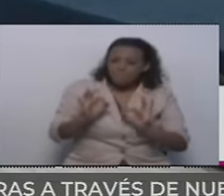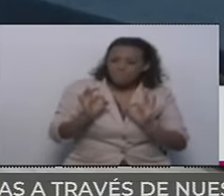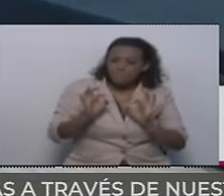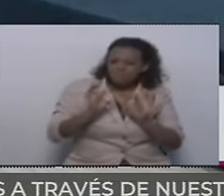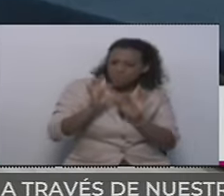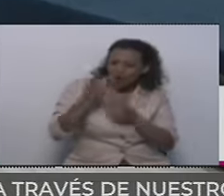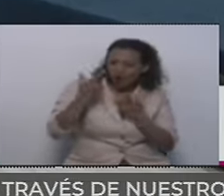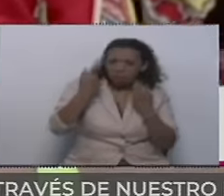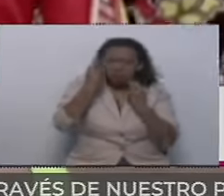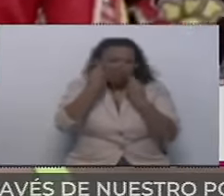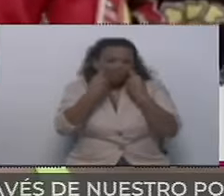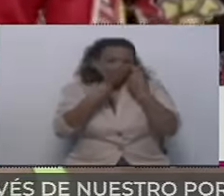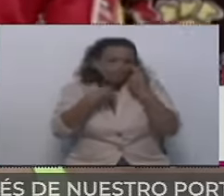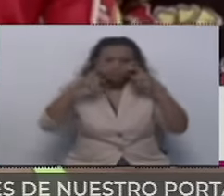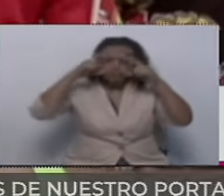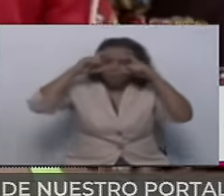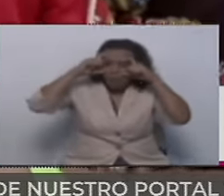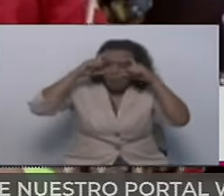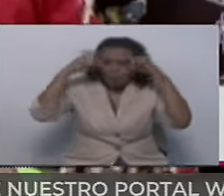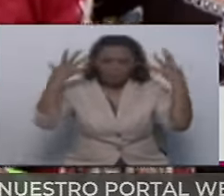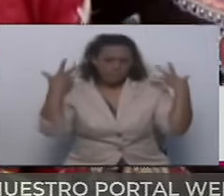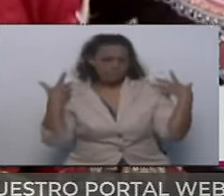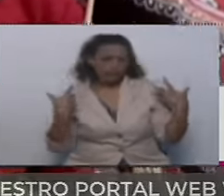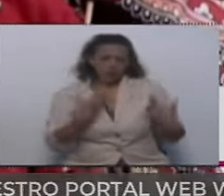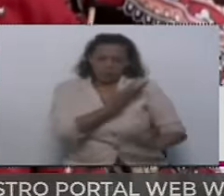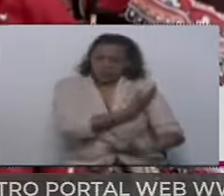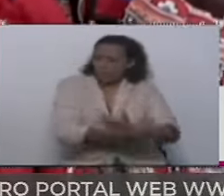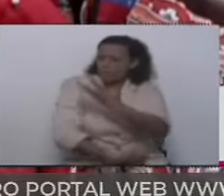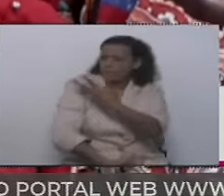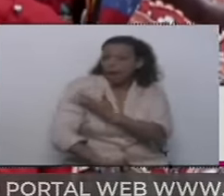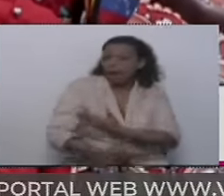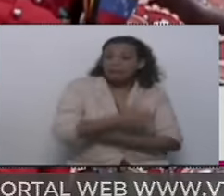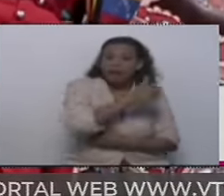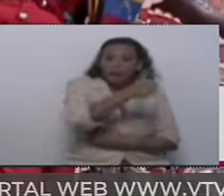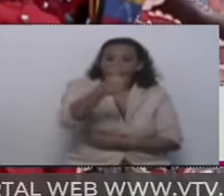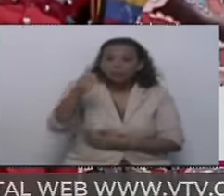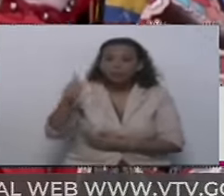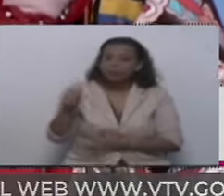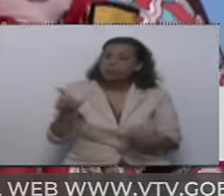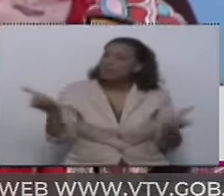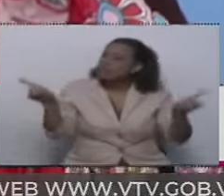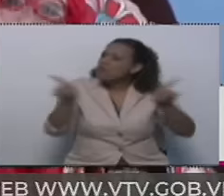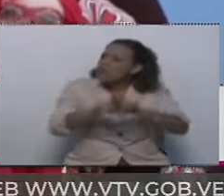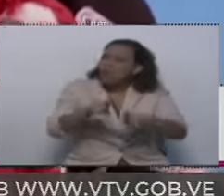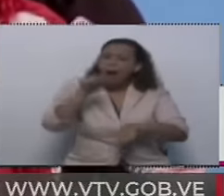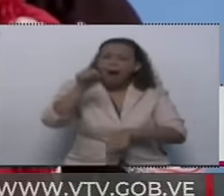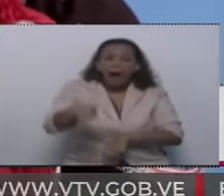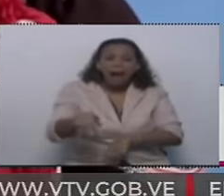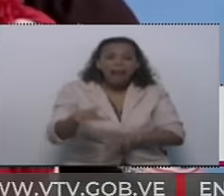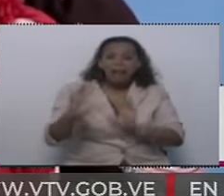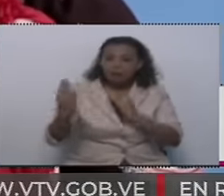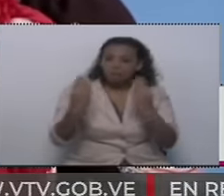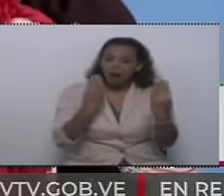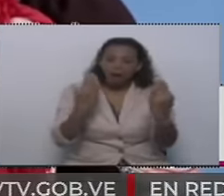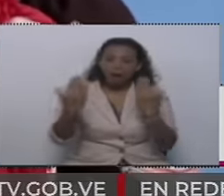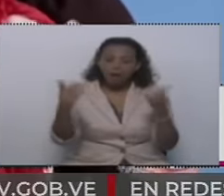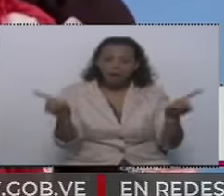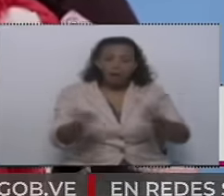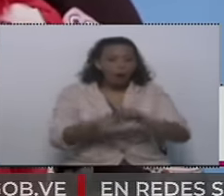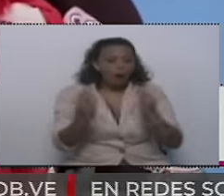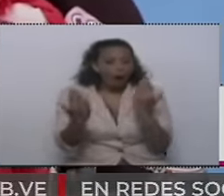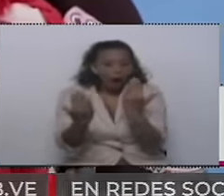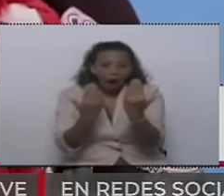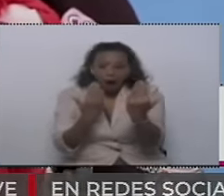esencia de Caperucita, porque usted ve cada una, todas y cada una de las muñecas, y el parecido con ella es